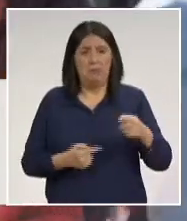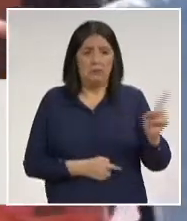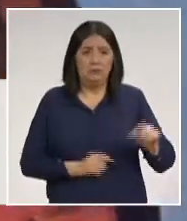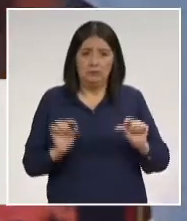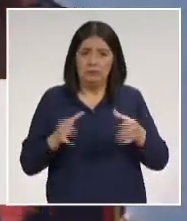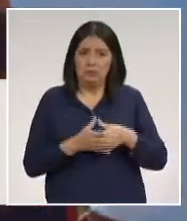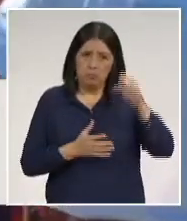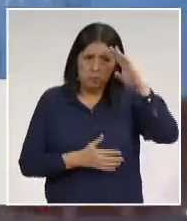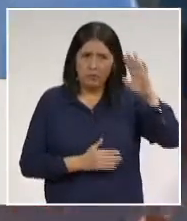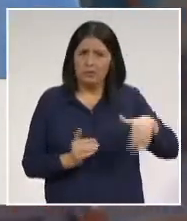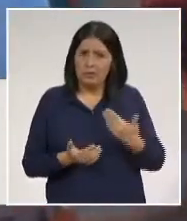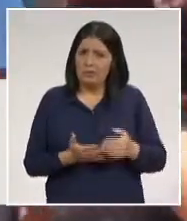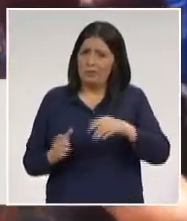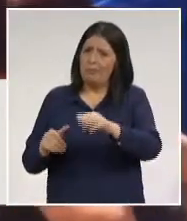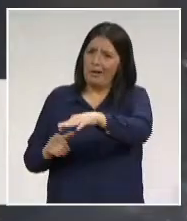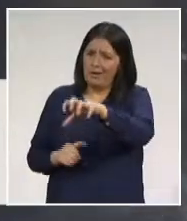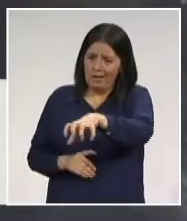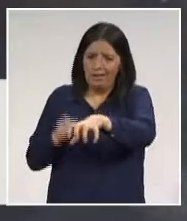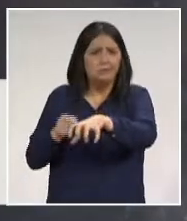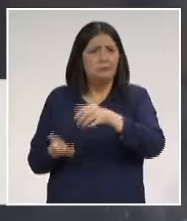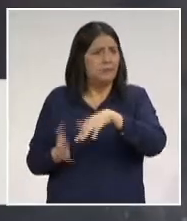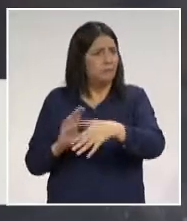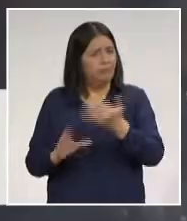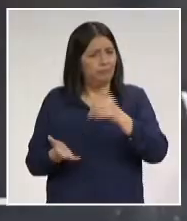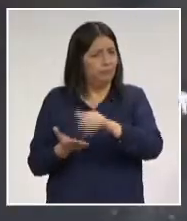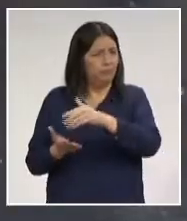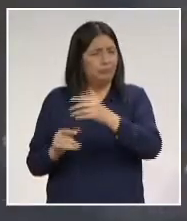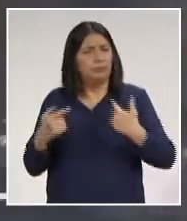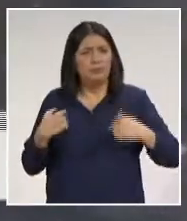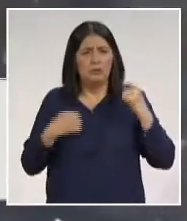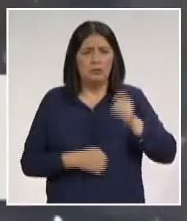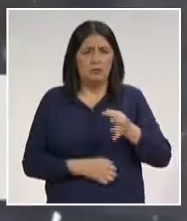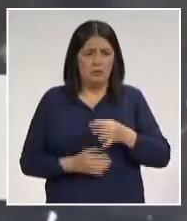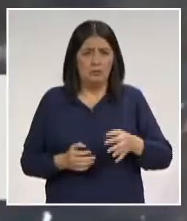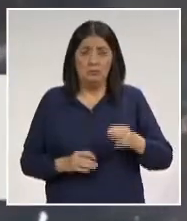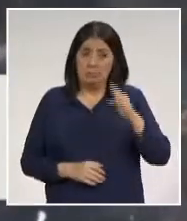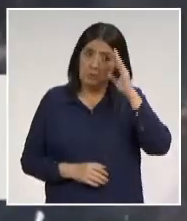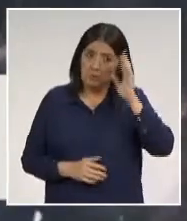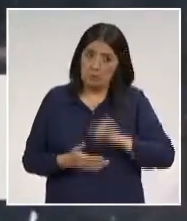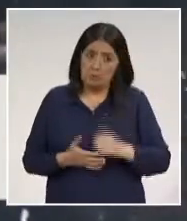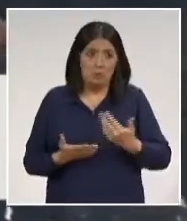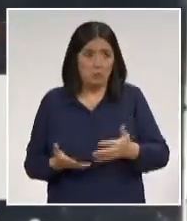de policías llegó para desalojar a sus colegas cumpliendo la orden judicial. Los policías sacaron discretamente sus